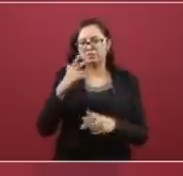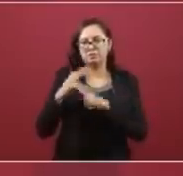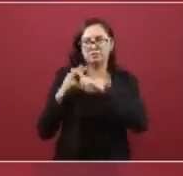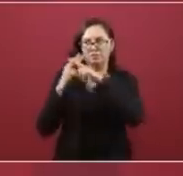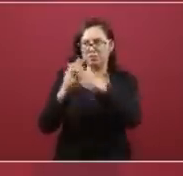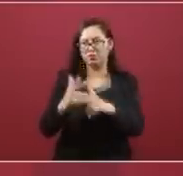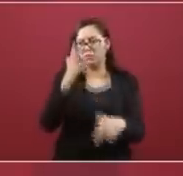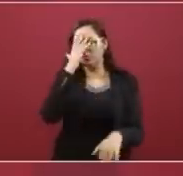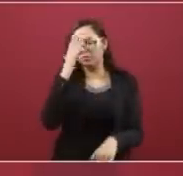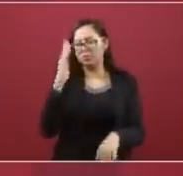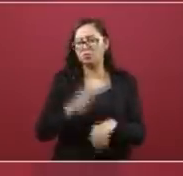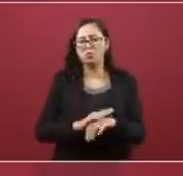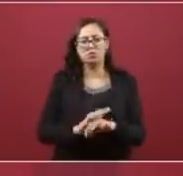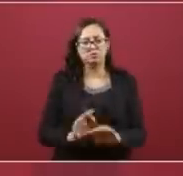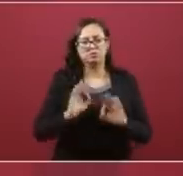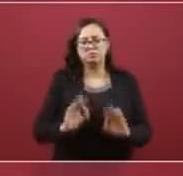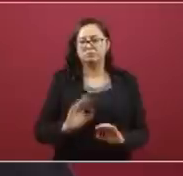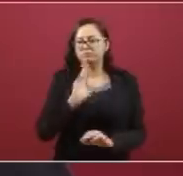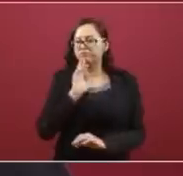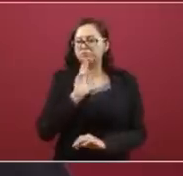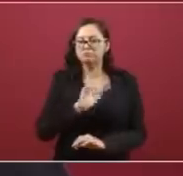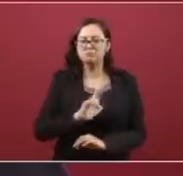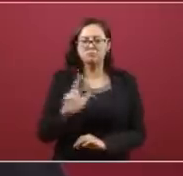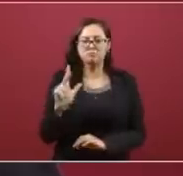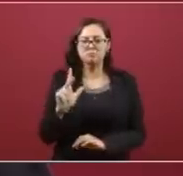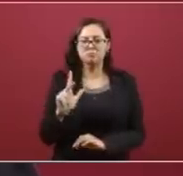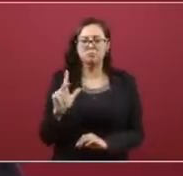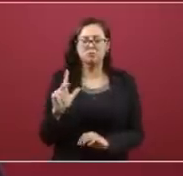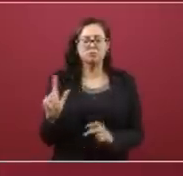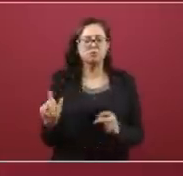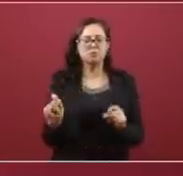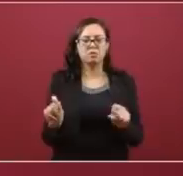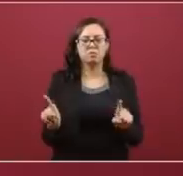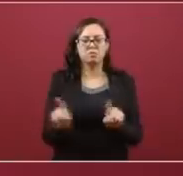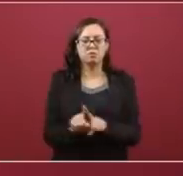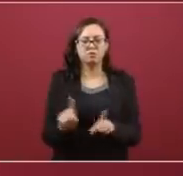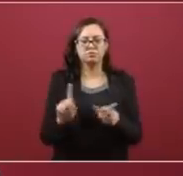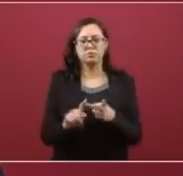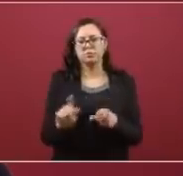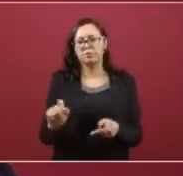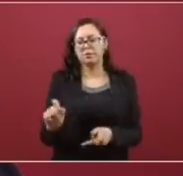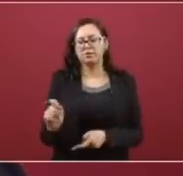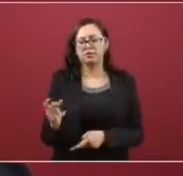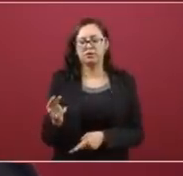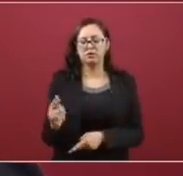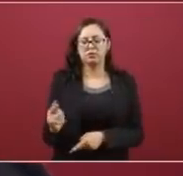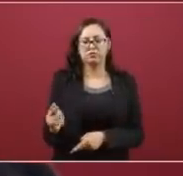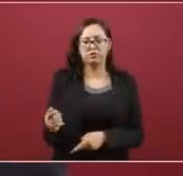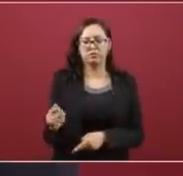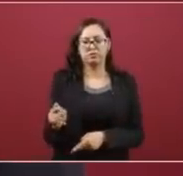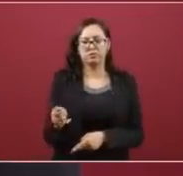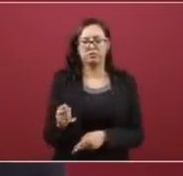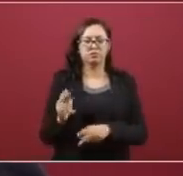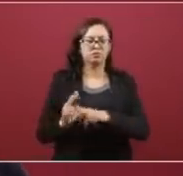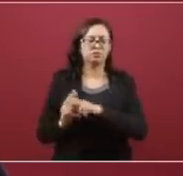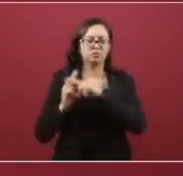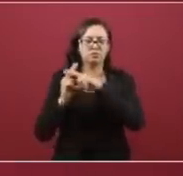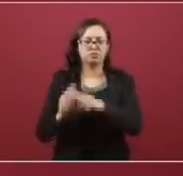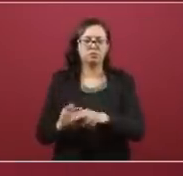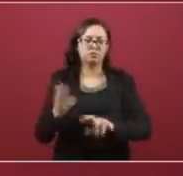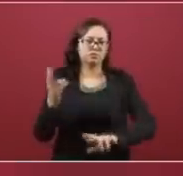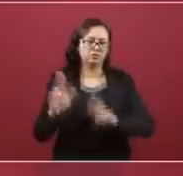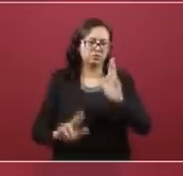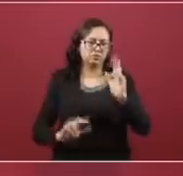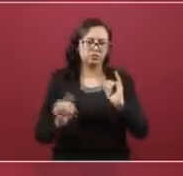posible y lo mismo eh el 20 noviembre eh aniversario de la